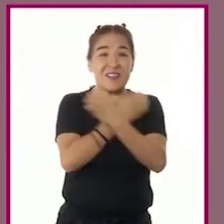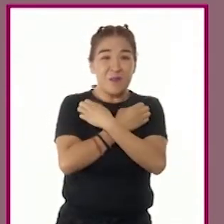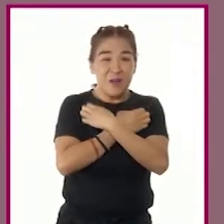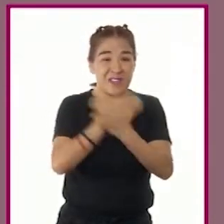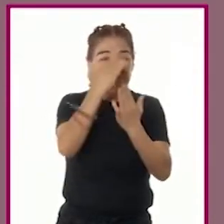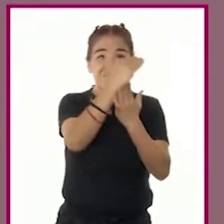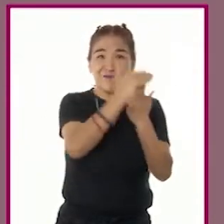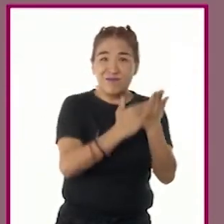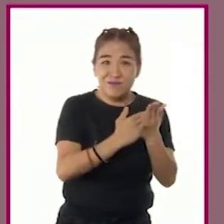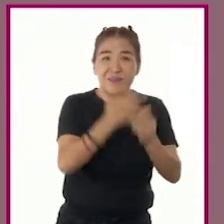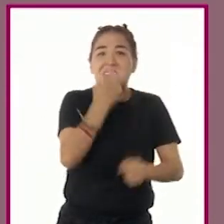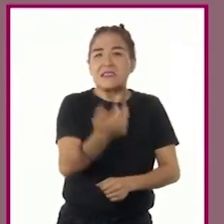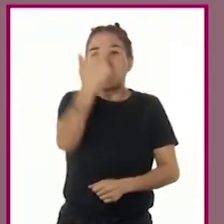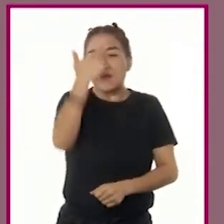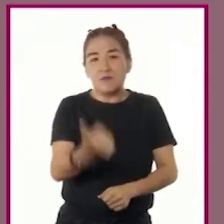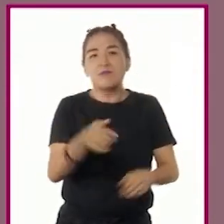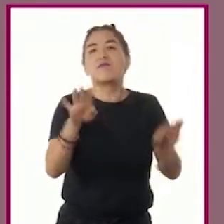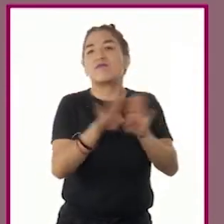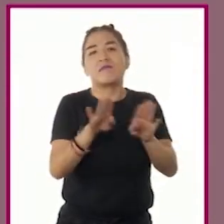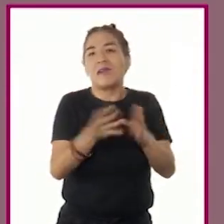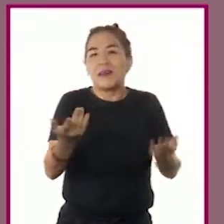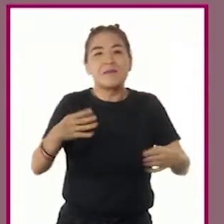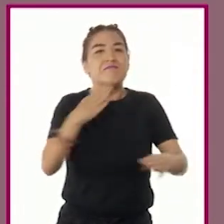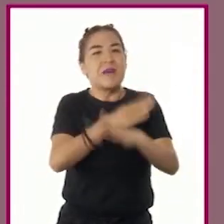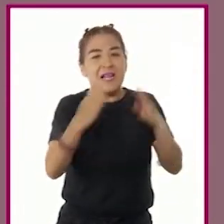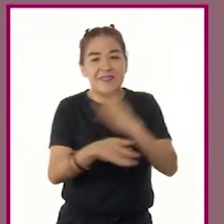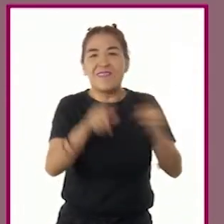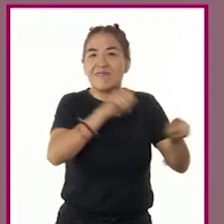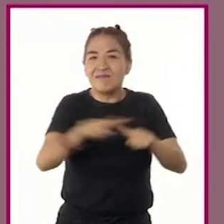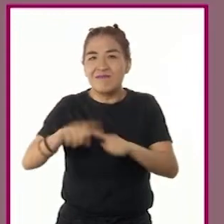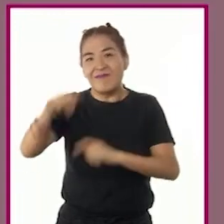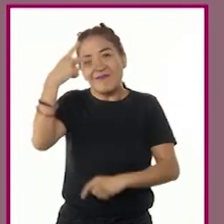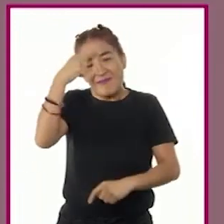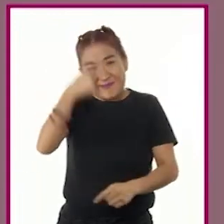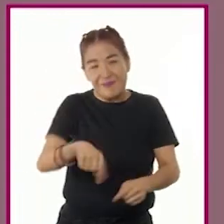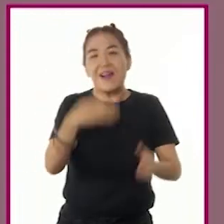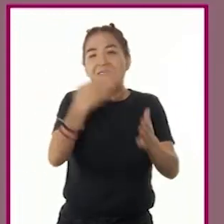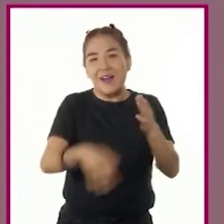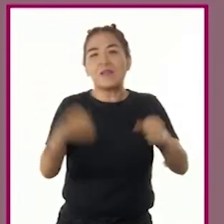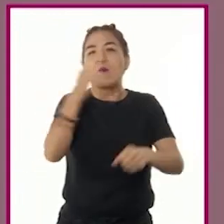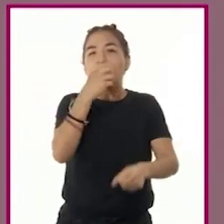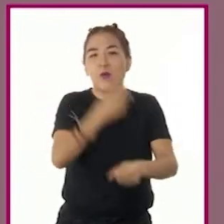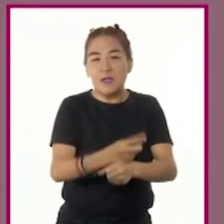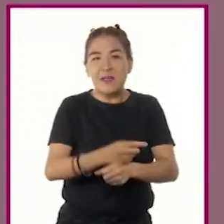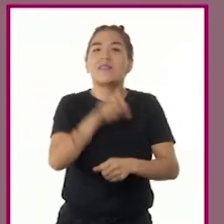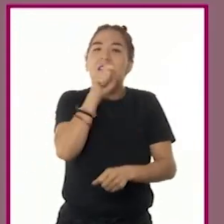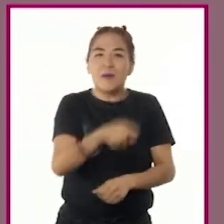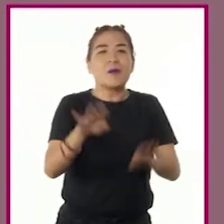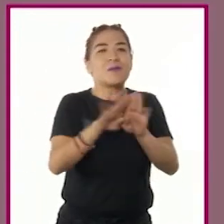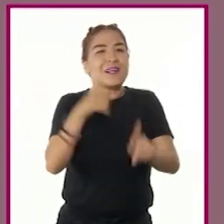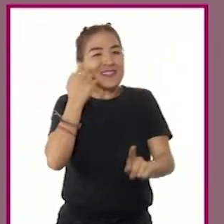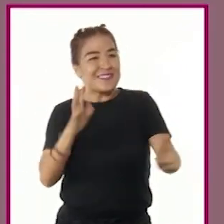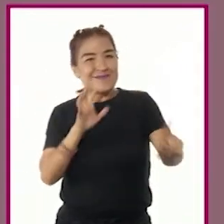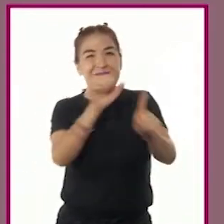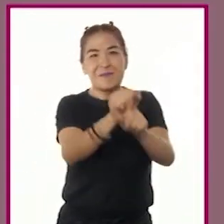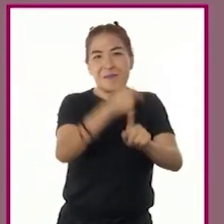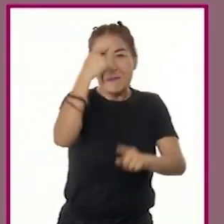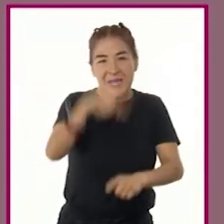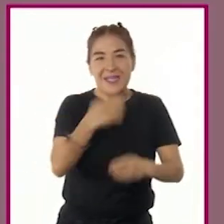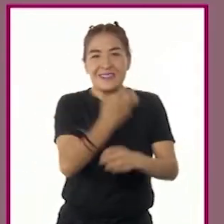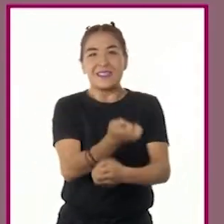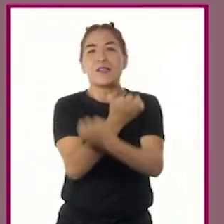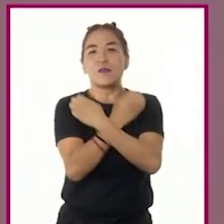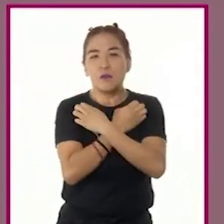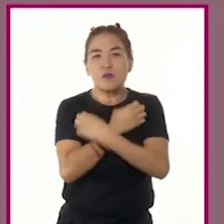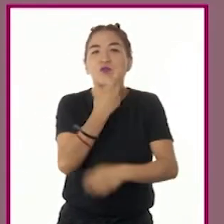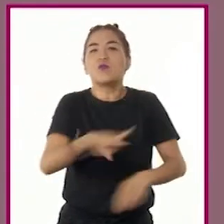deserción se asocian a la desigualdad de recursos y de oportunidades, así como a las distintas expectativas sobre la educación y a